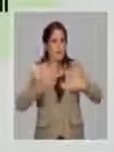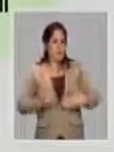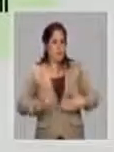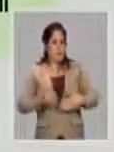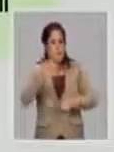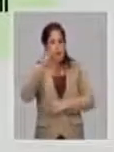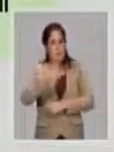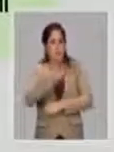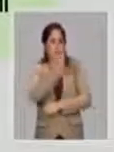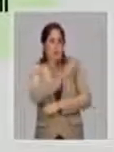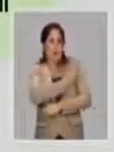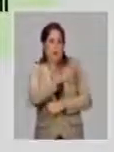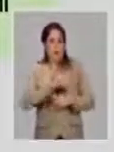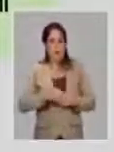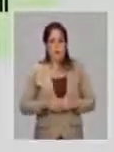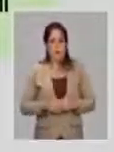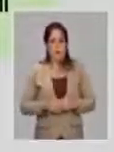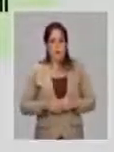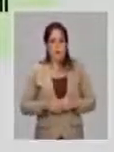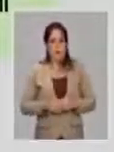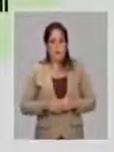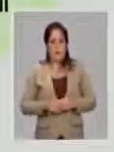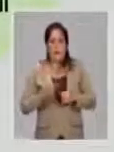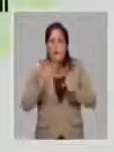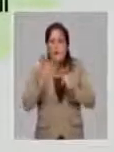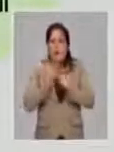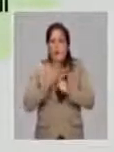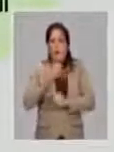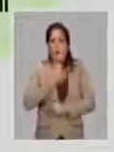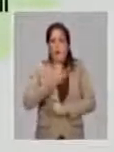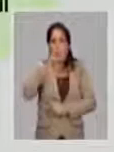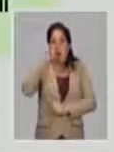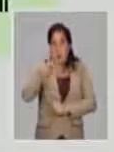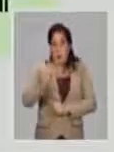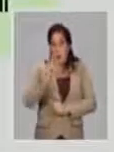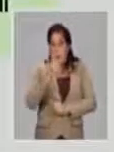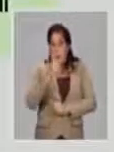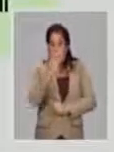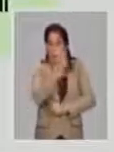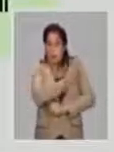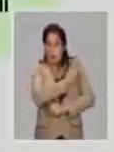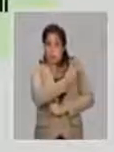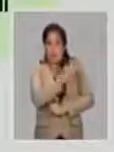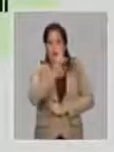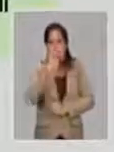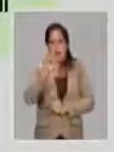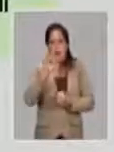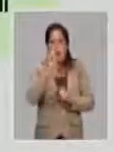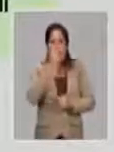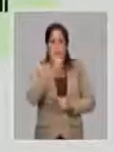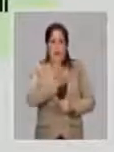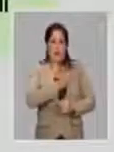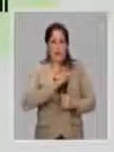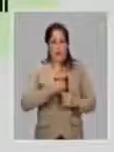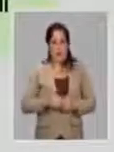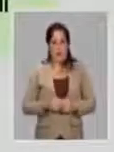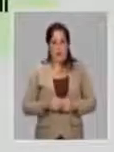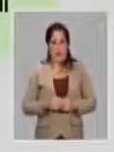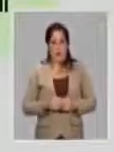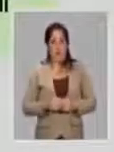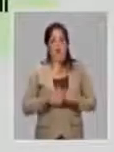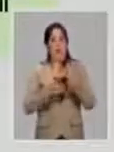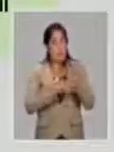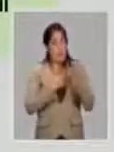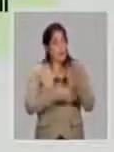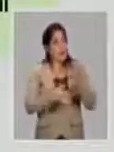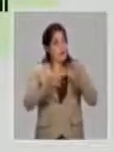inmunogenicidad del candidato vacunal, que comenzó su evaluación, su primer inmunizado, el 7 de diciembre. O